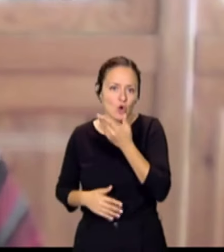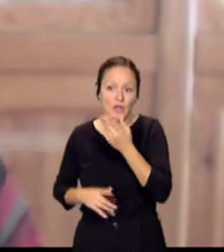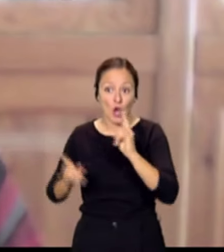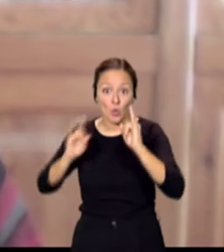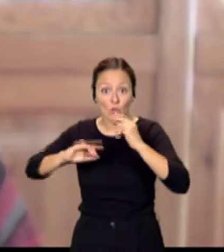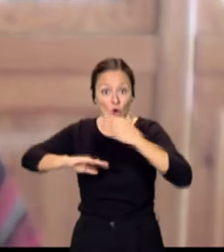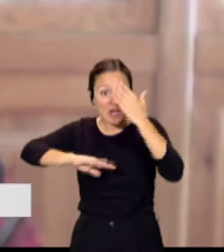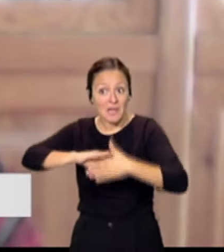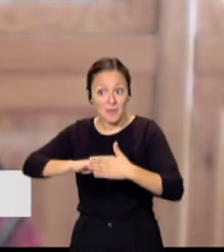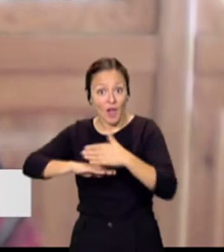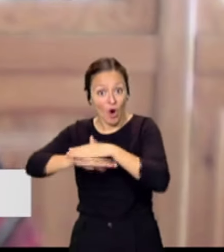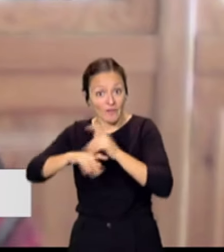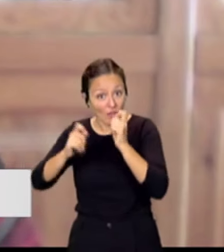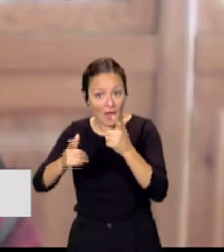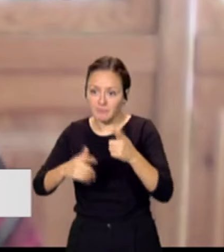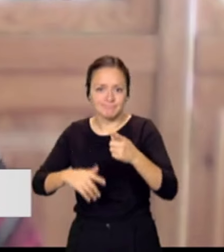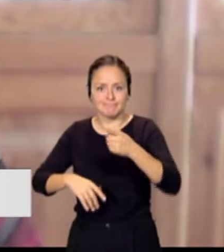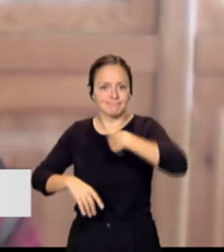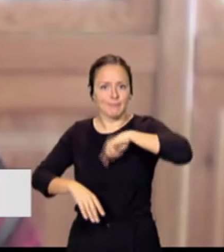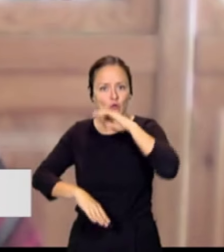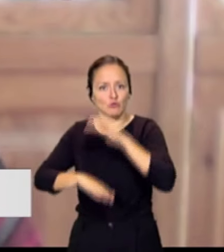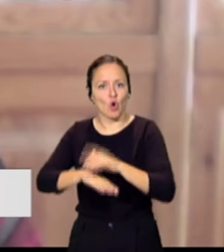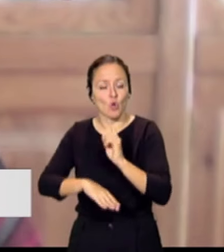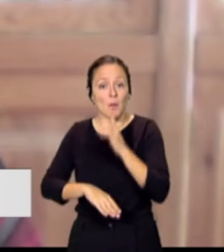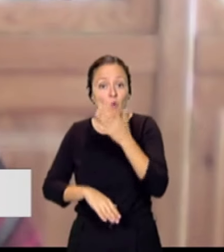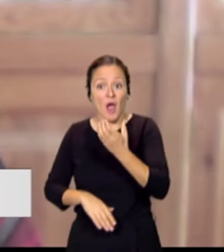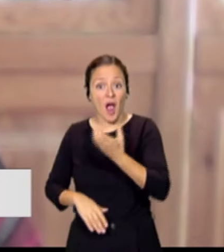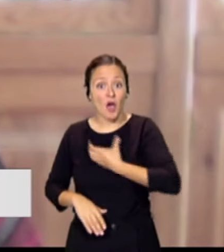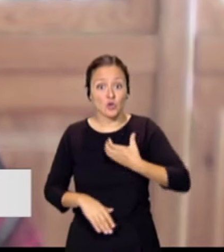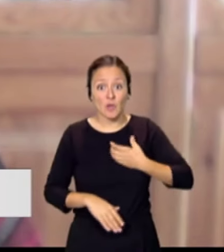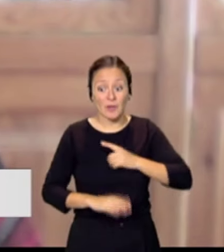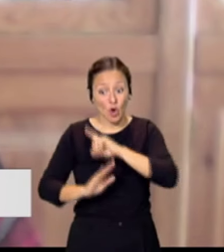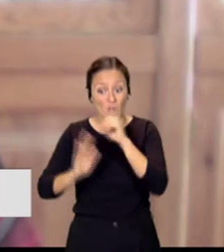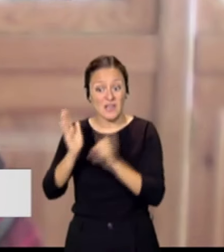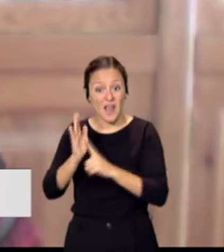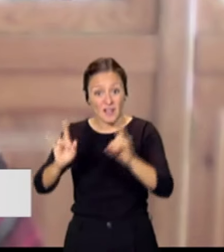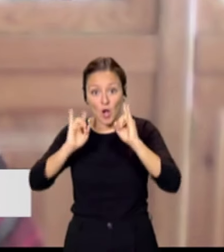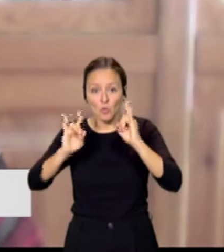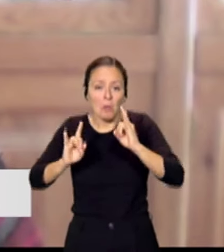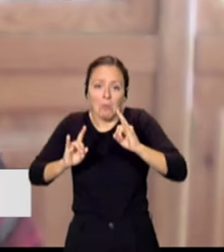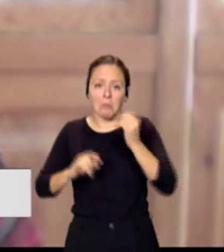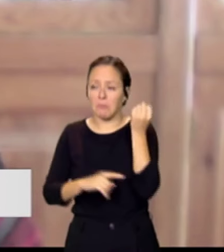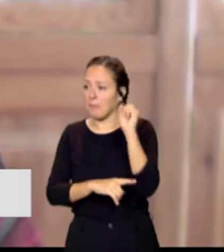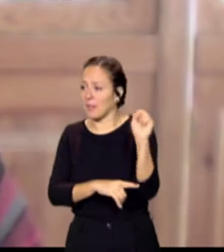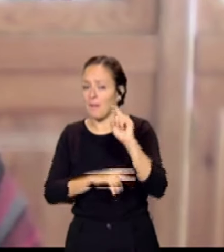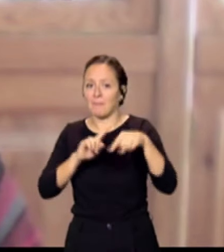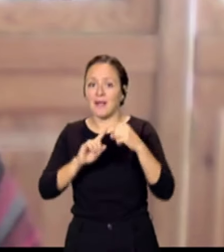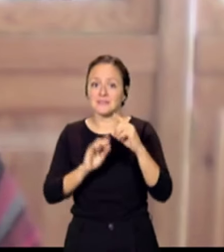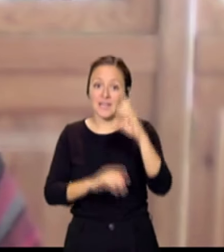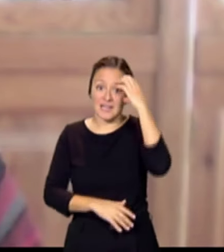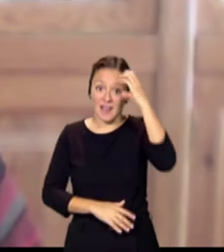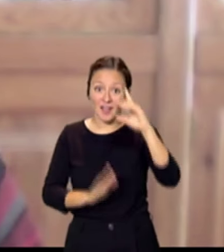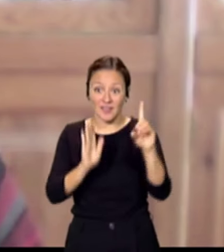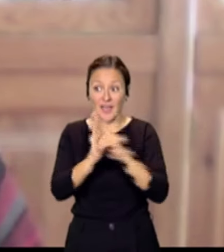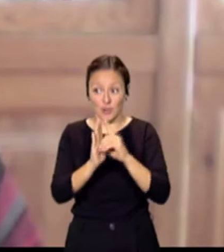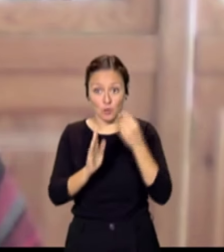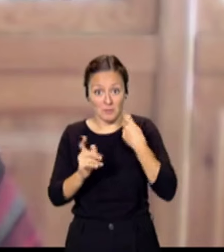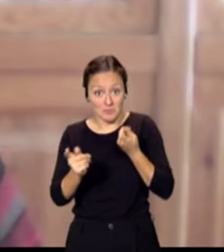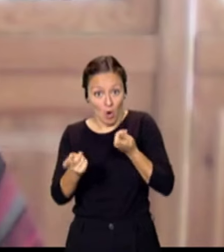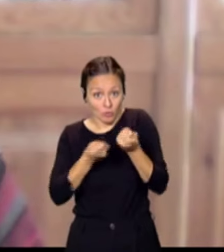es el mayor problema que tenemos los ayuntamientos no cumplen con la ley del ruido ni con Los Reales decretos que la que la